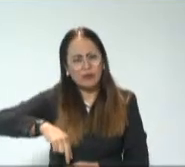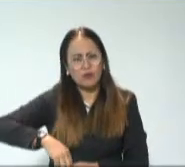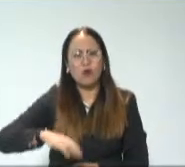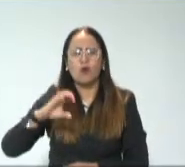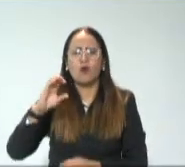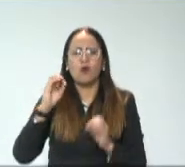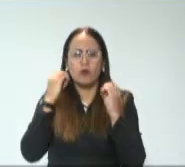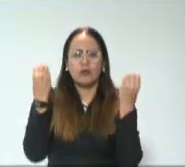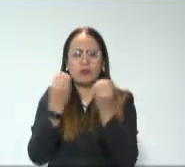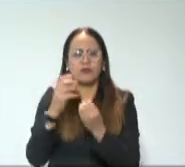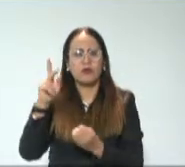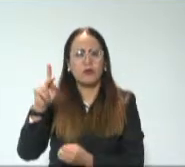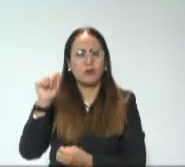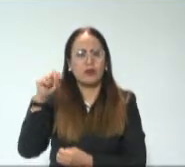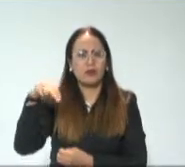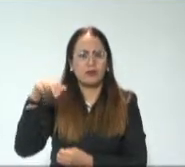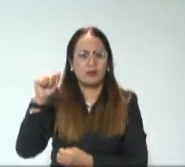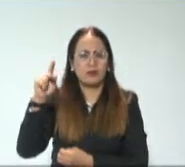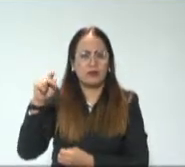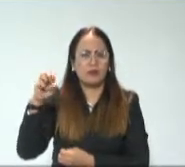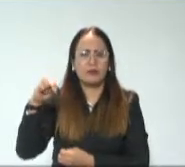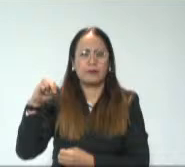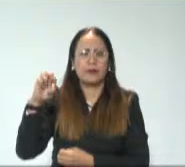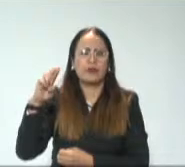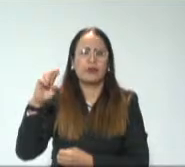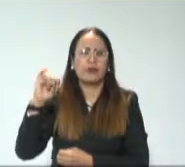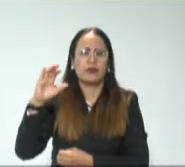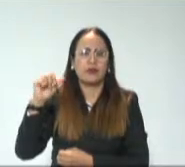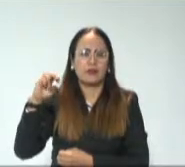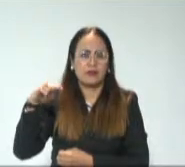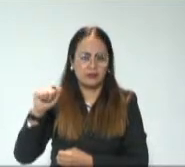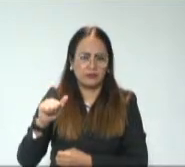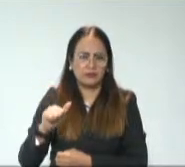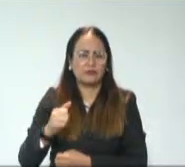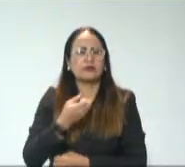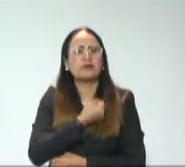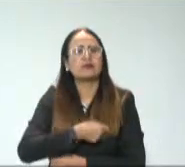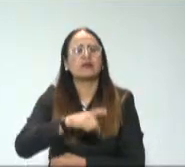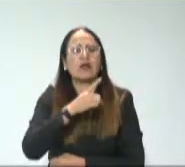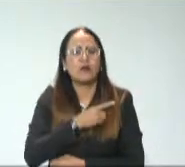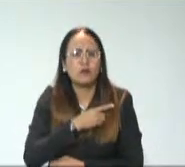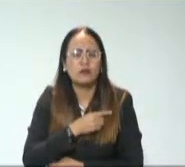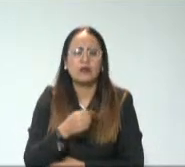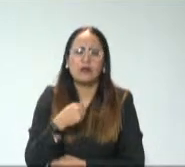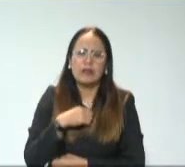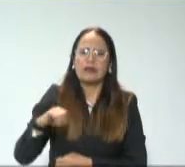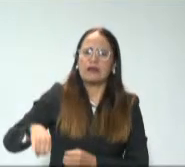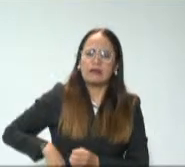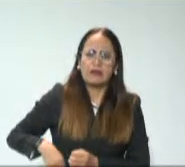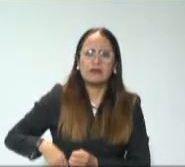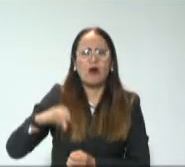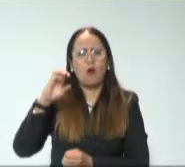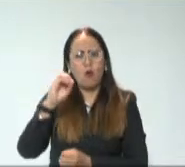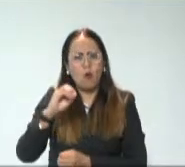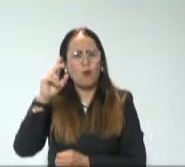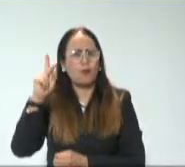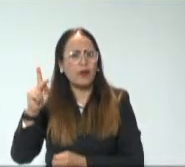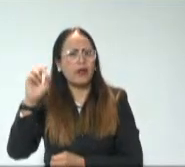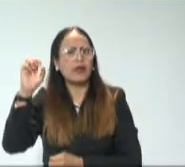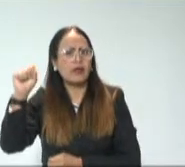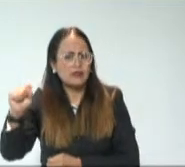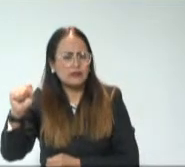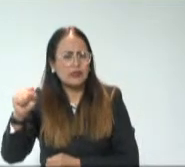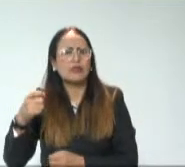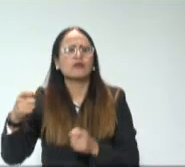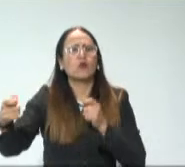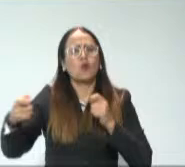Panamericana de la salud nos interesa mucho saber cuál es ese evaluación que desde la Ops dan al manejo